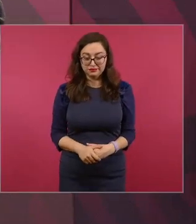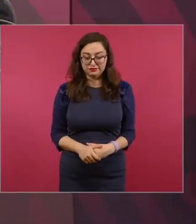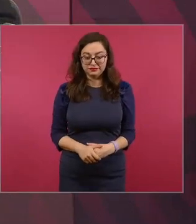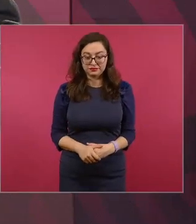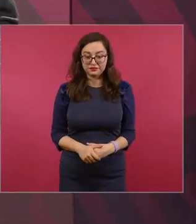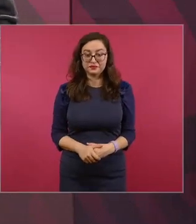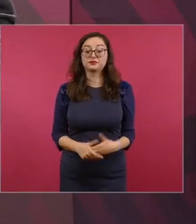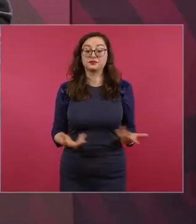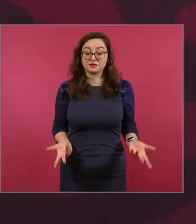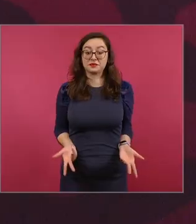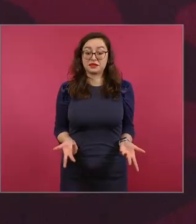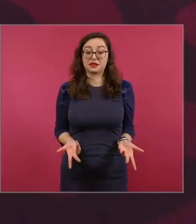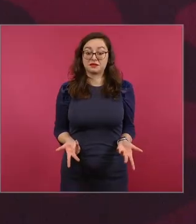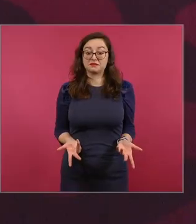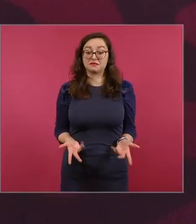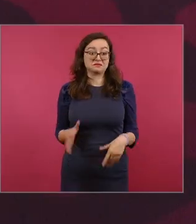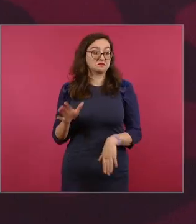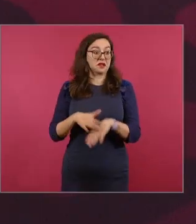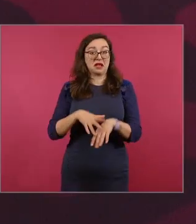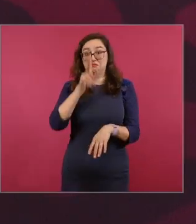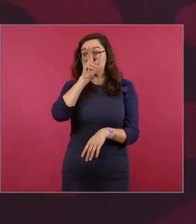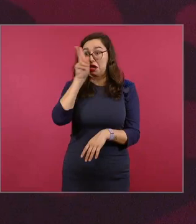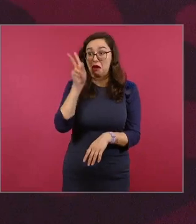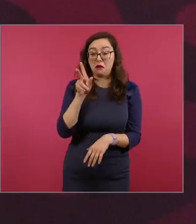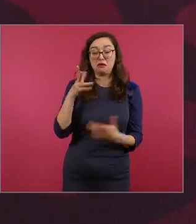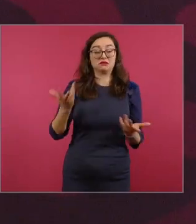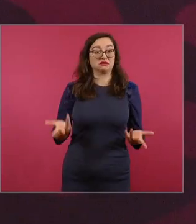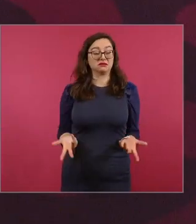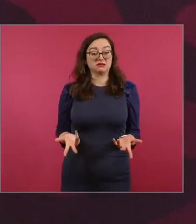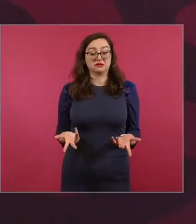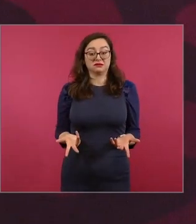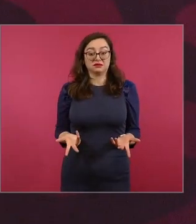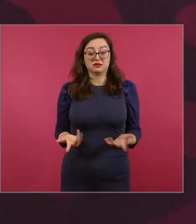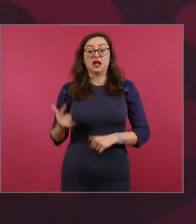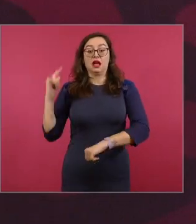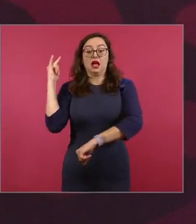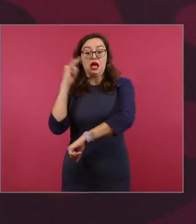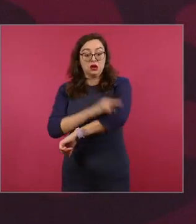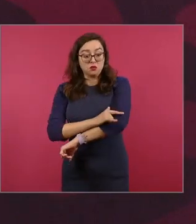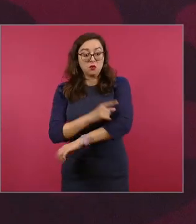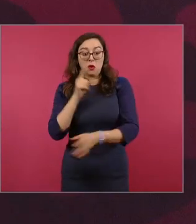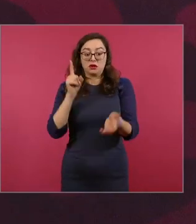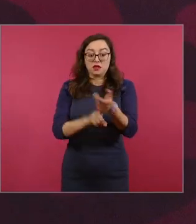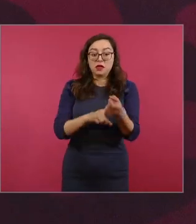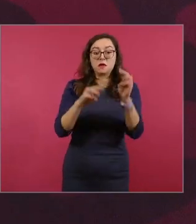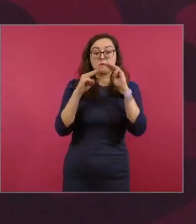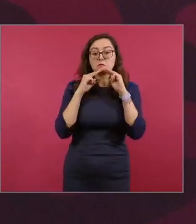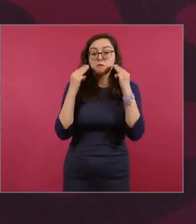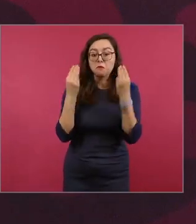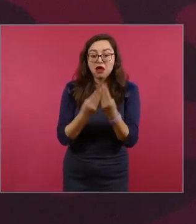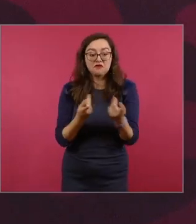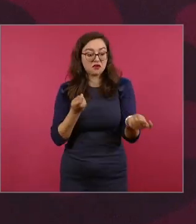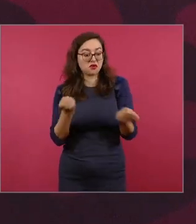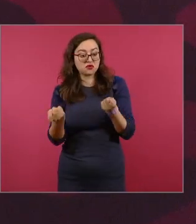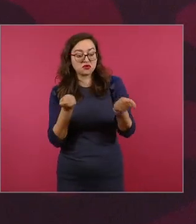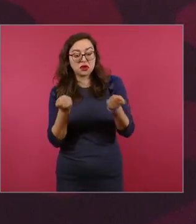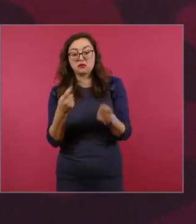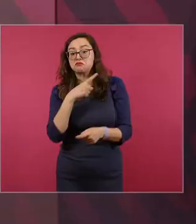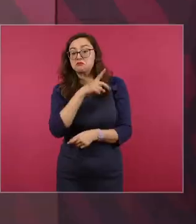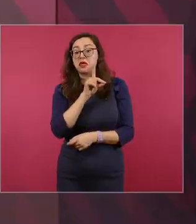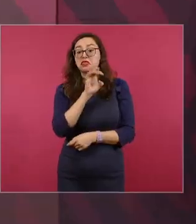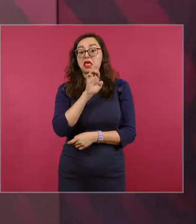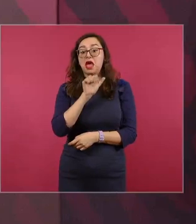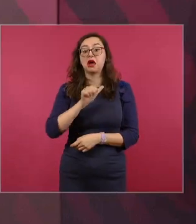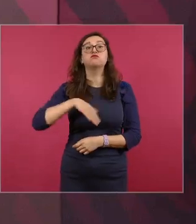Pues era cuando sucedían todas estas cosas, de que controlaban los delincuentes el aeropuerto,